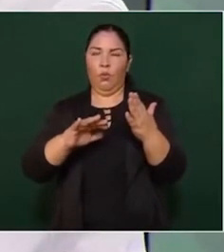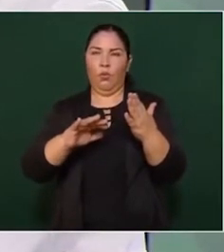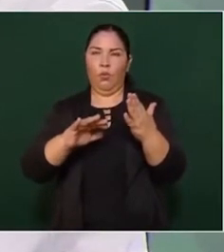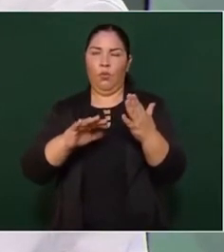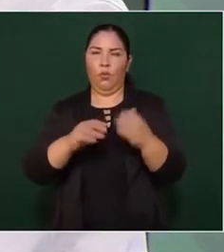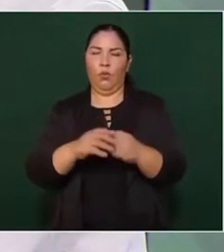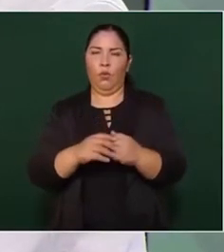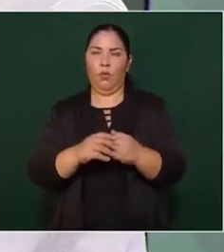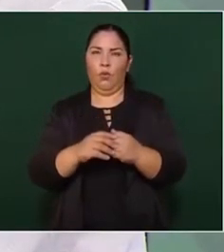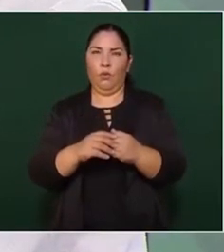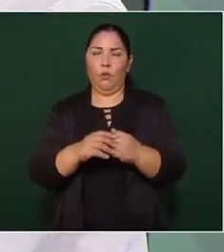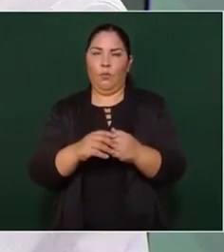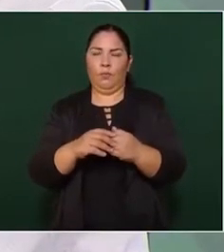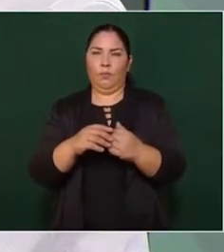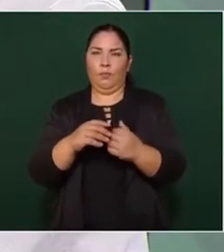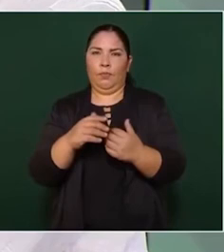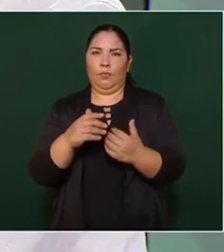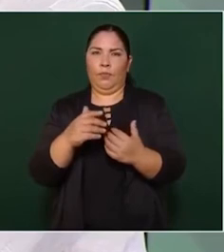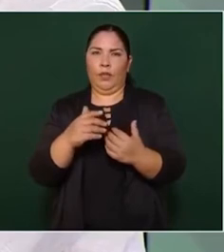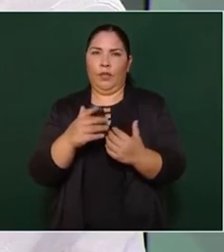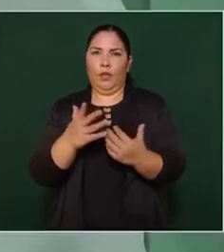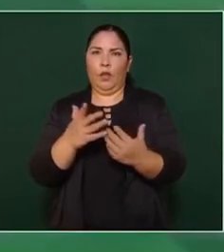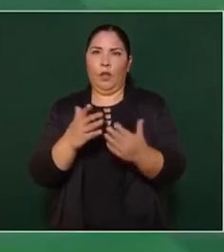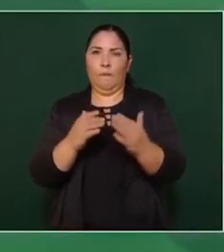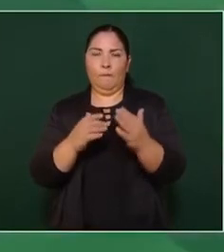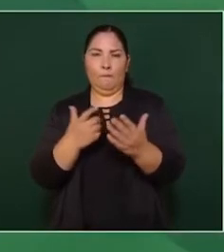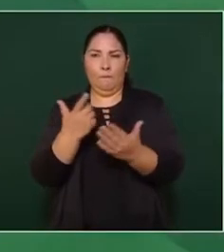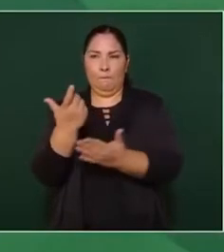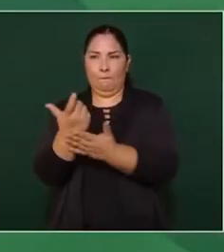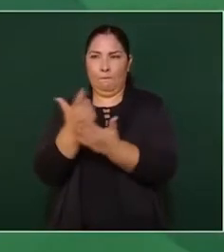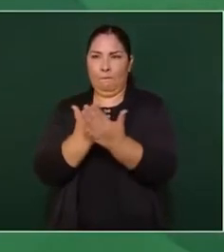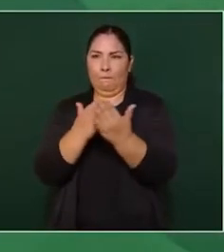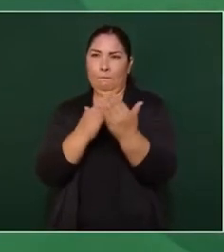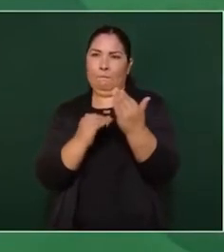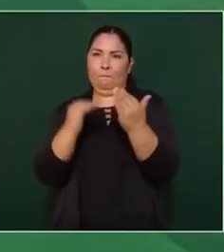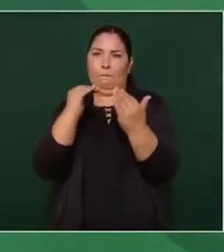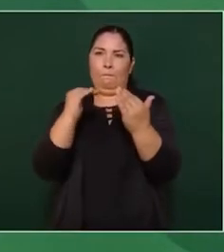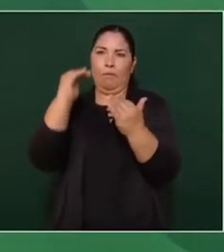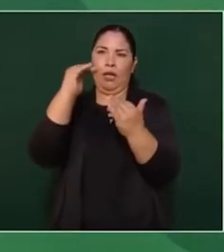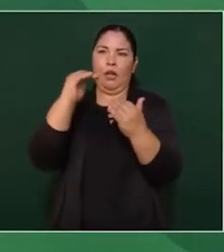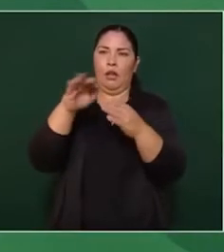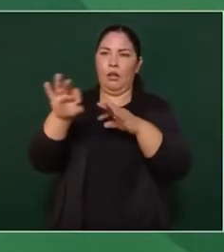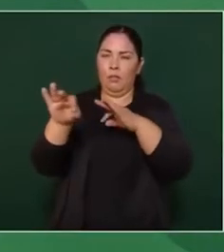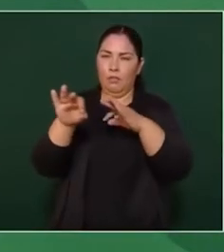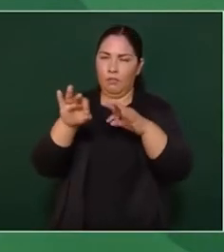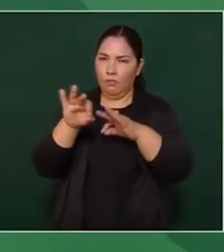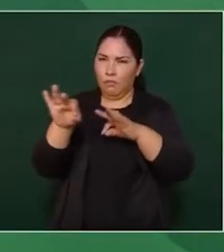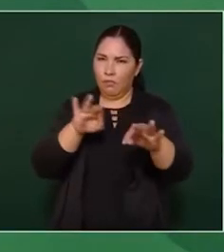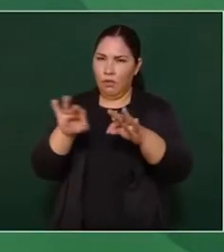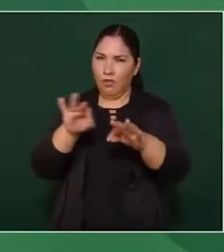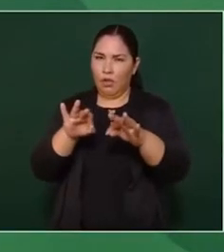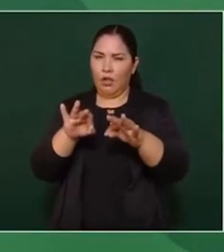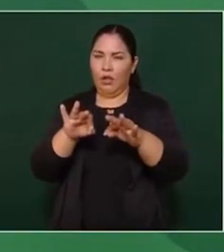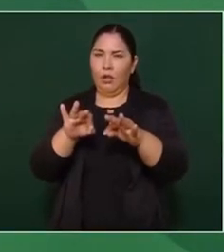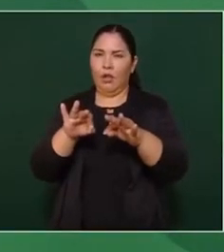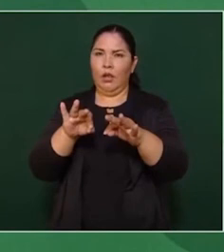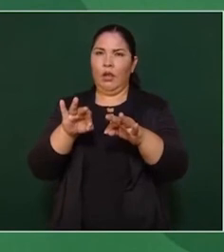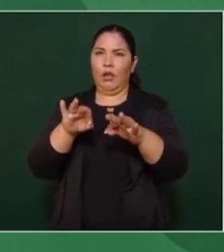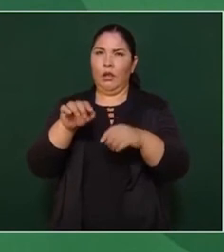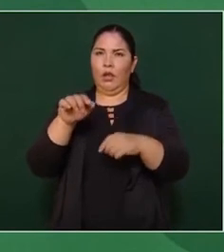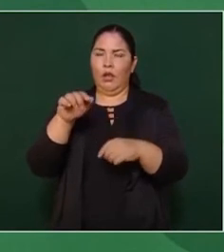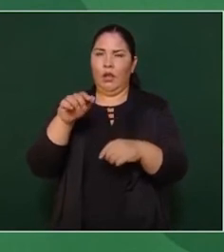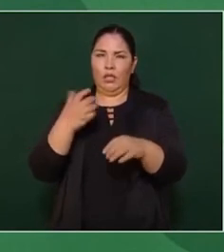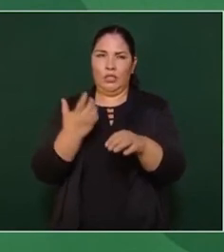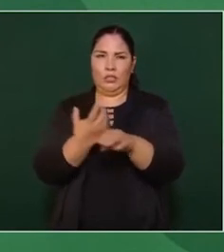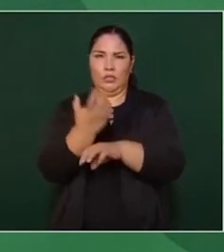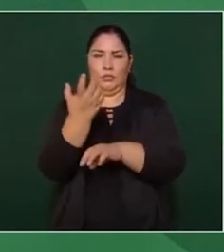relacionado con los incrementos salariales a los trabajadores al servicio